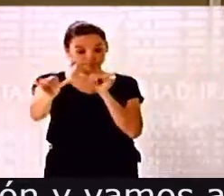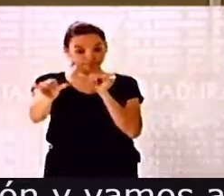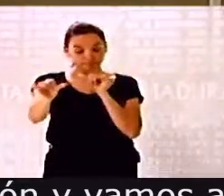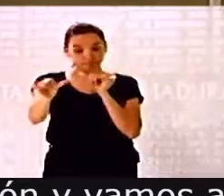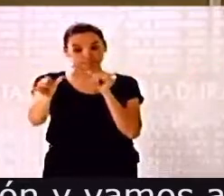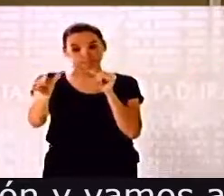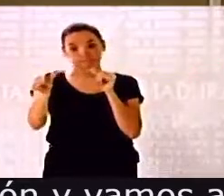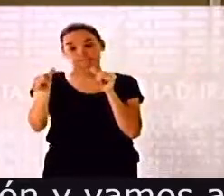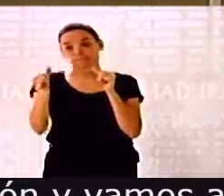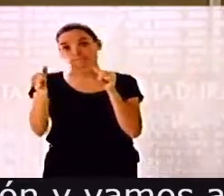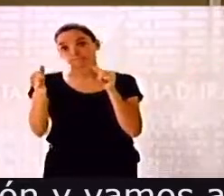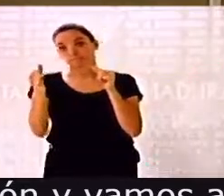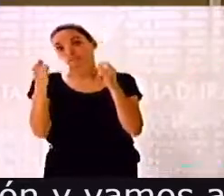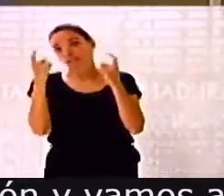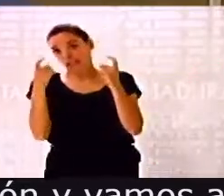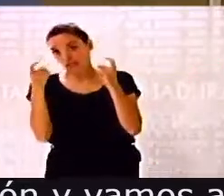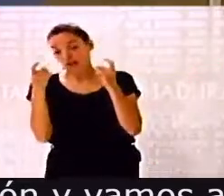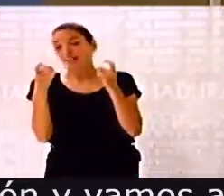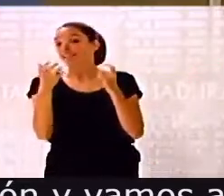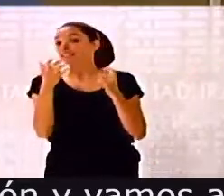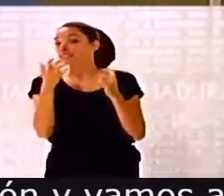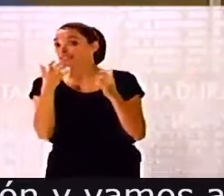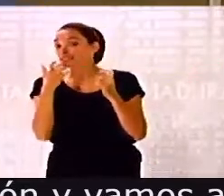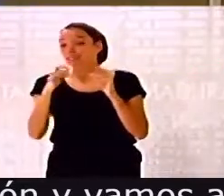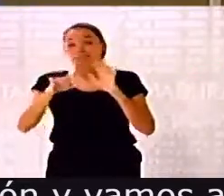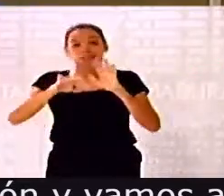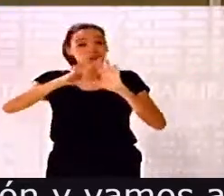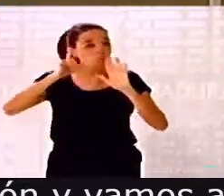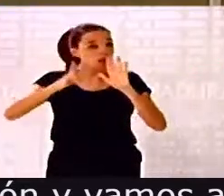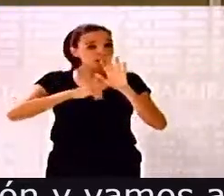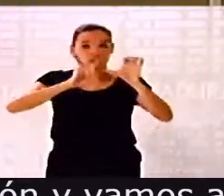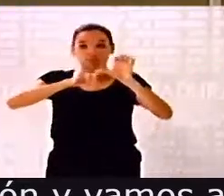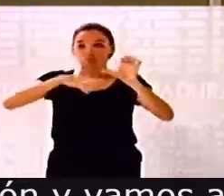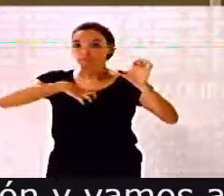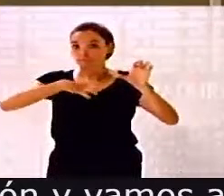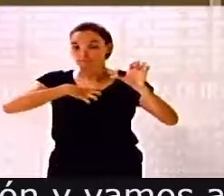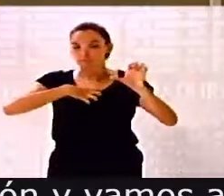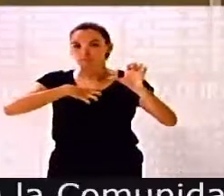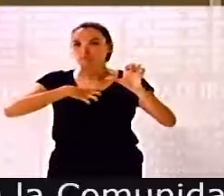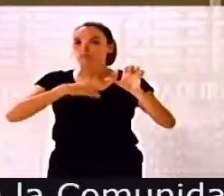si no puede ser en toda la comunidad autónoma, en el 99% de la comunidad autónoma.